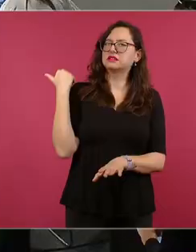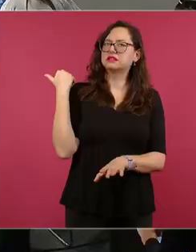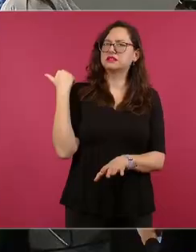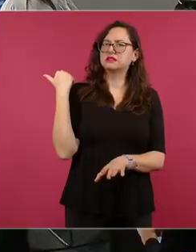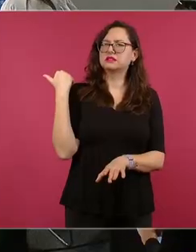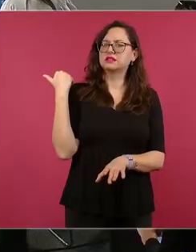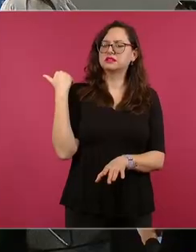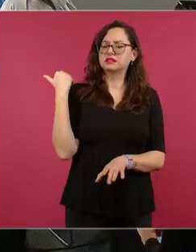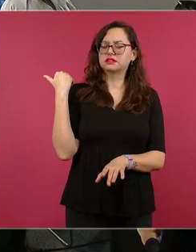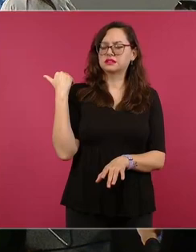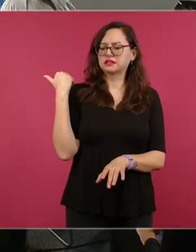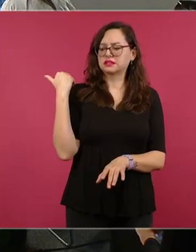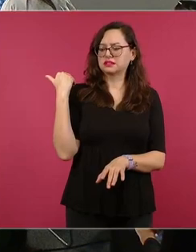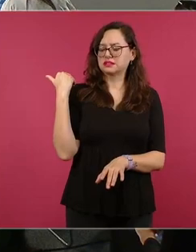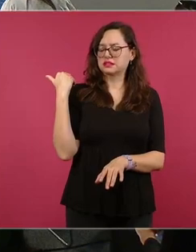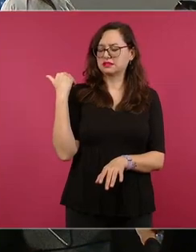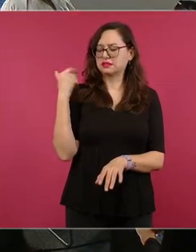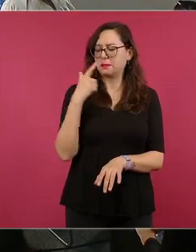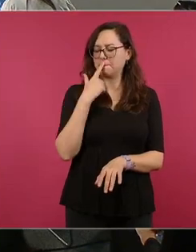¿cómo se llama esa?